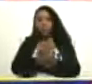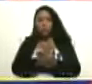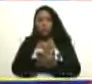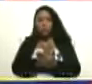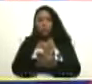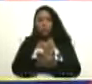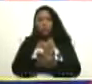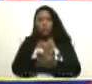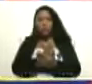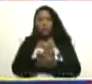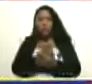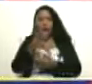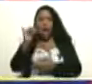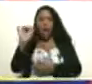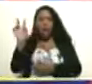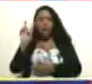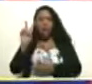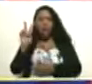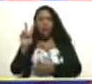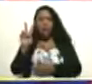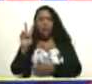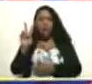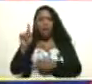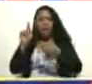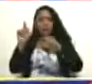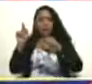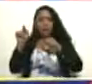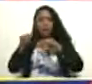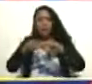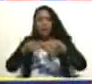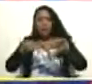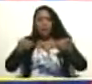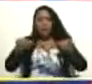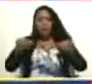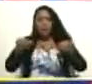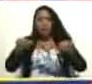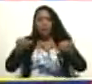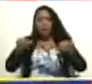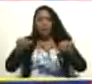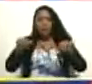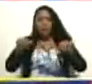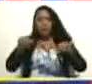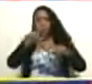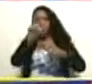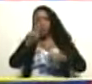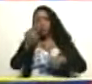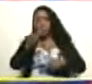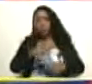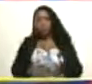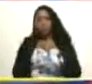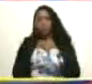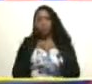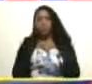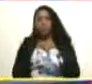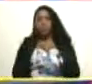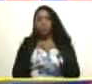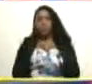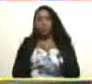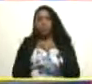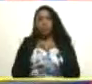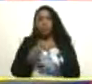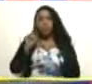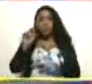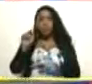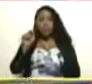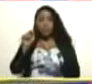tenido Venezuela respecto a su territorio de la Guayana Esequiba. Para que esa posición